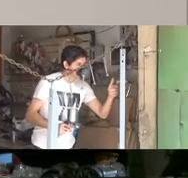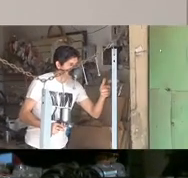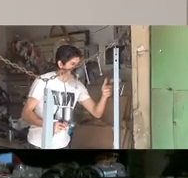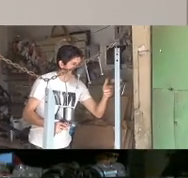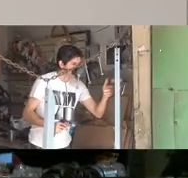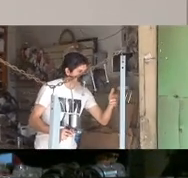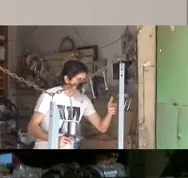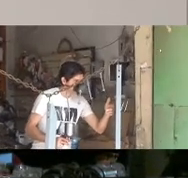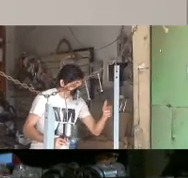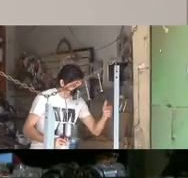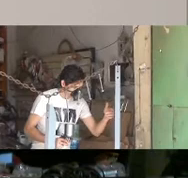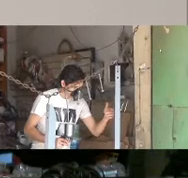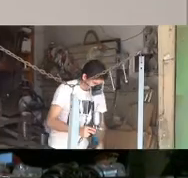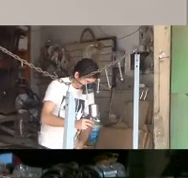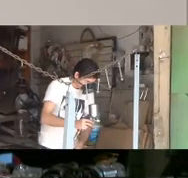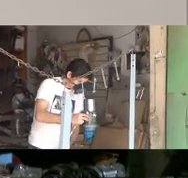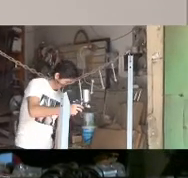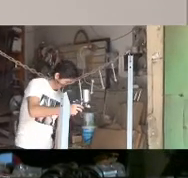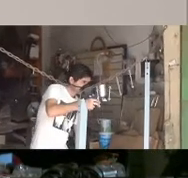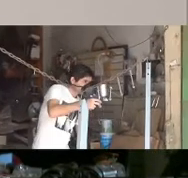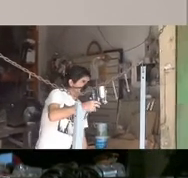diría, nunca